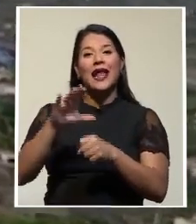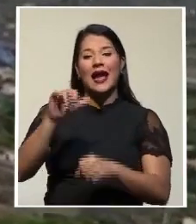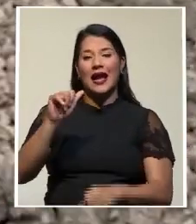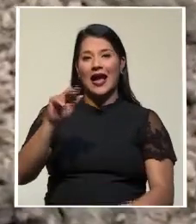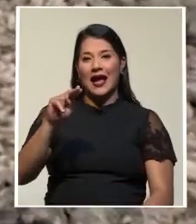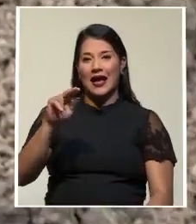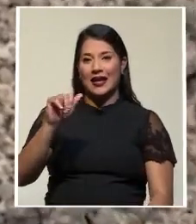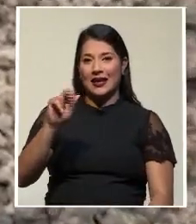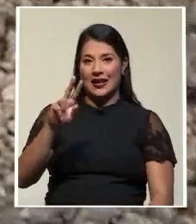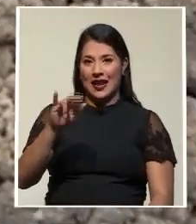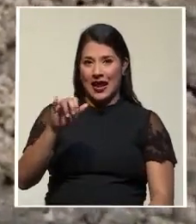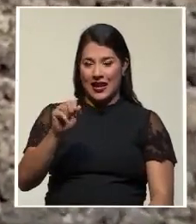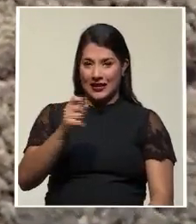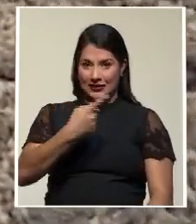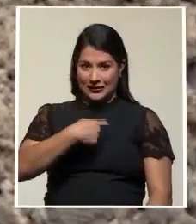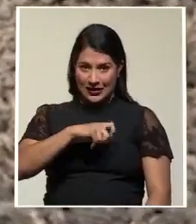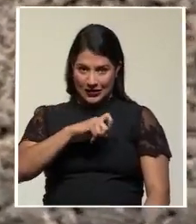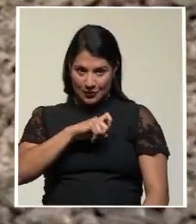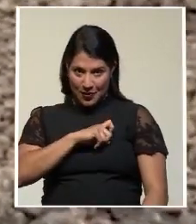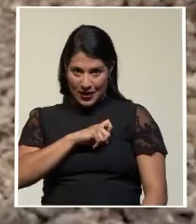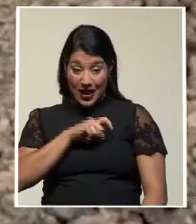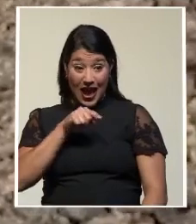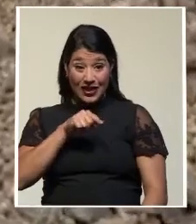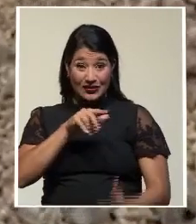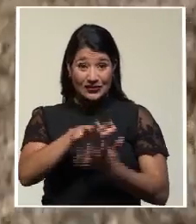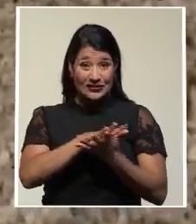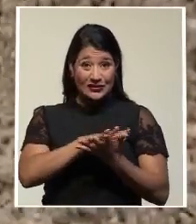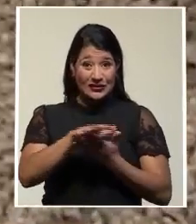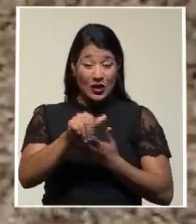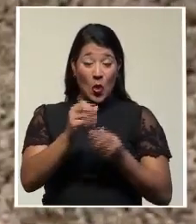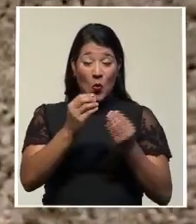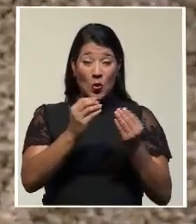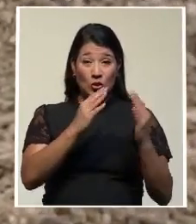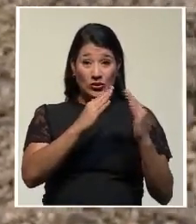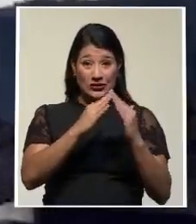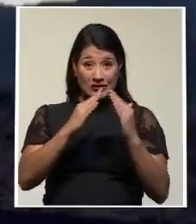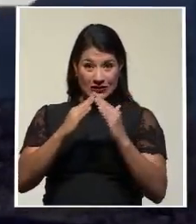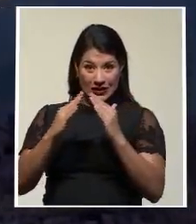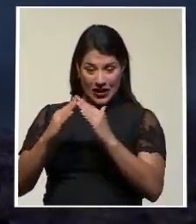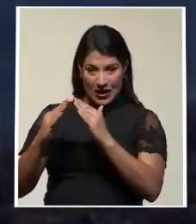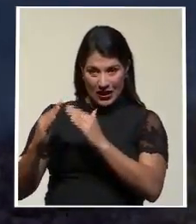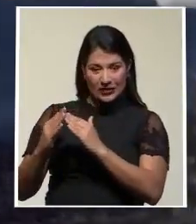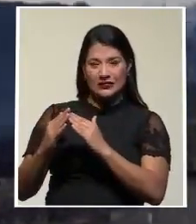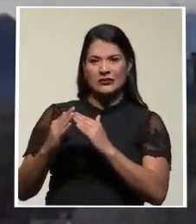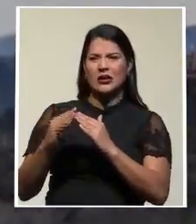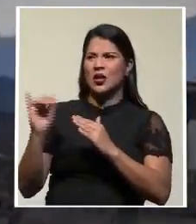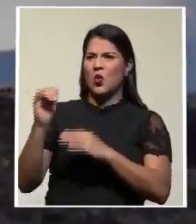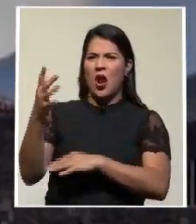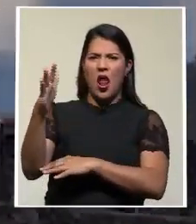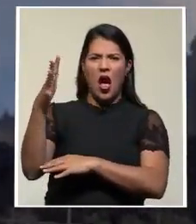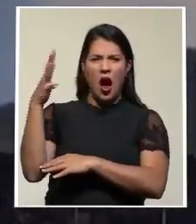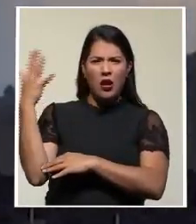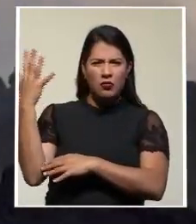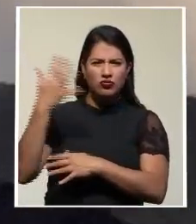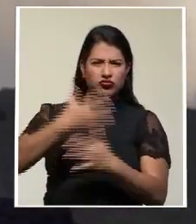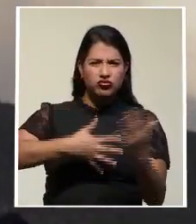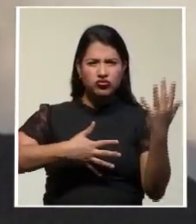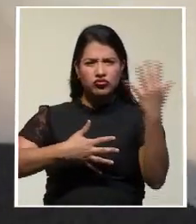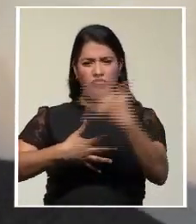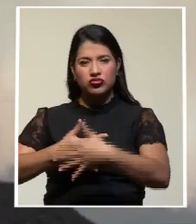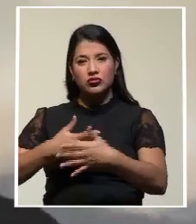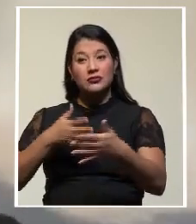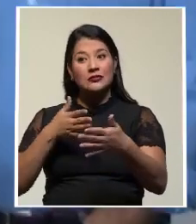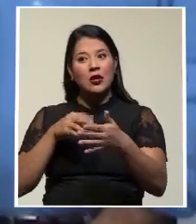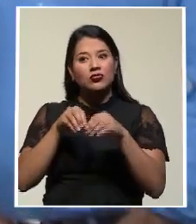España. Las lenguas de lava destruyeron un centenar de casas en su descenso al mar, arrasando árboles e invadiendo